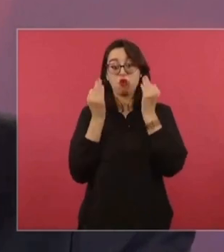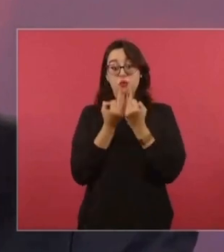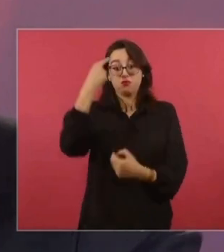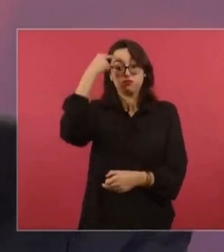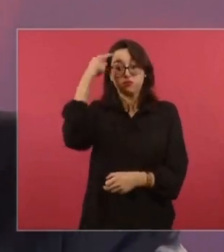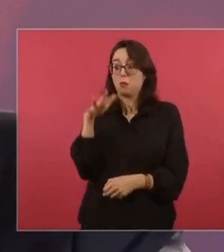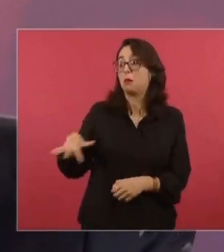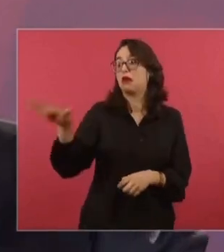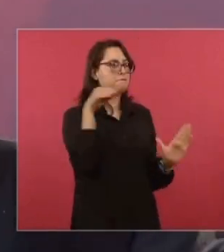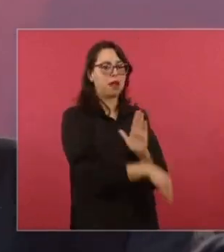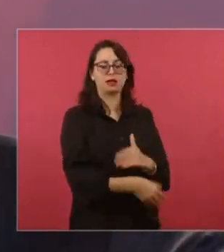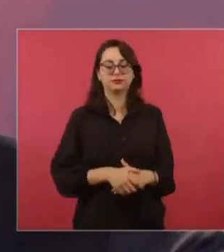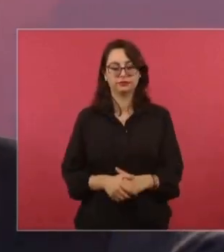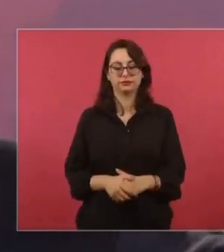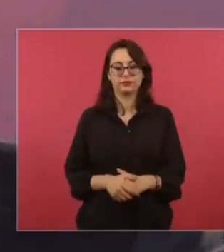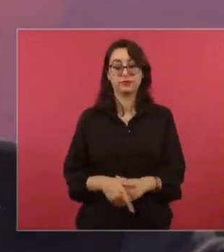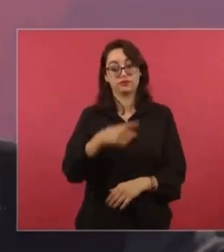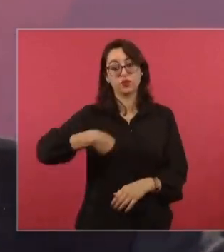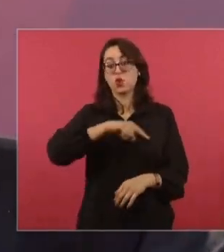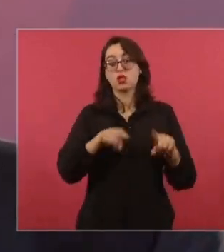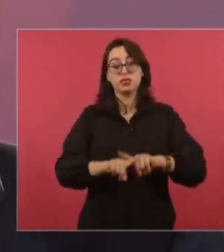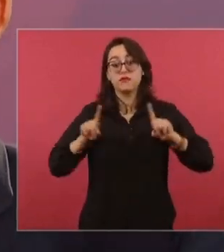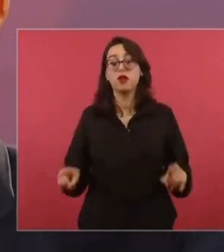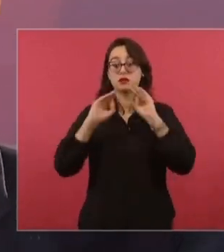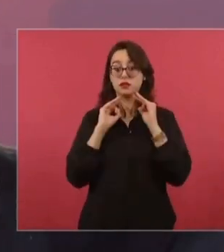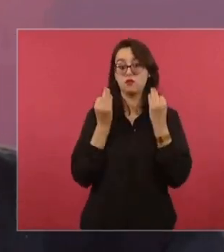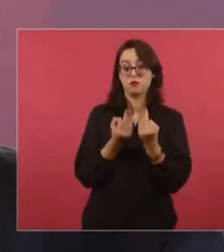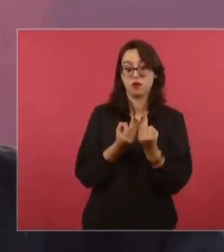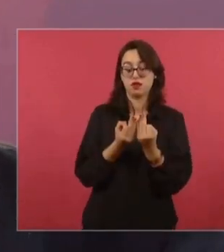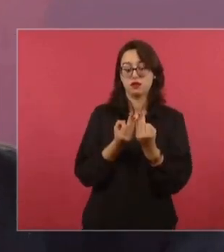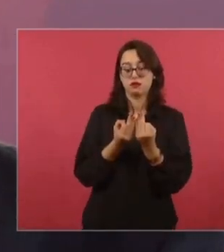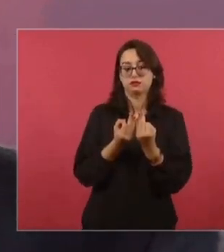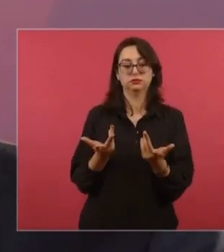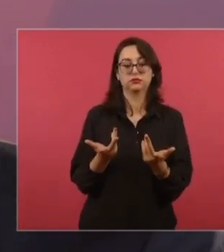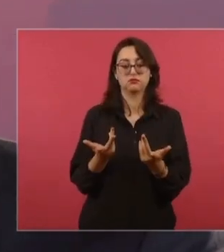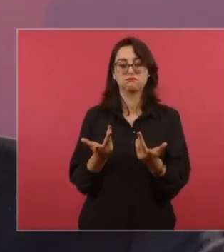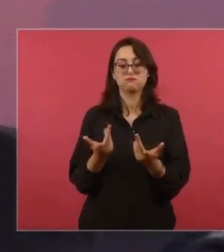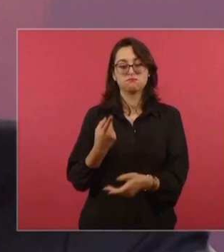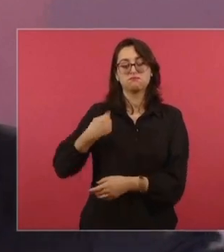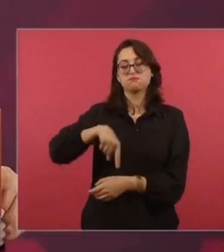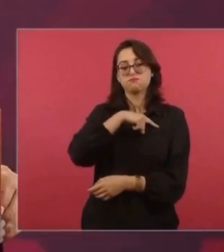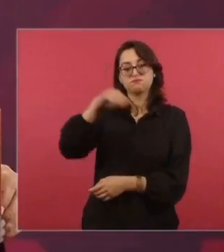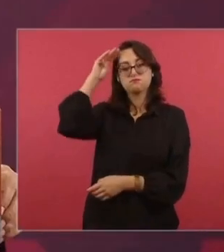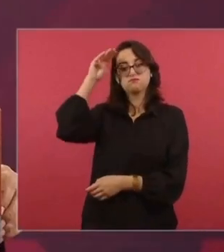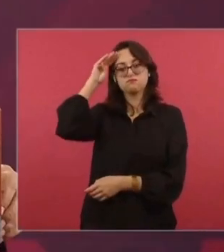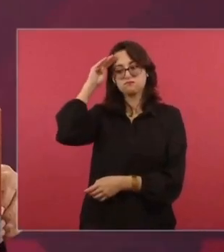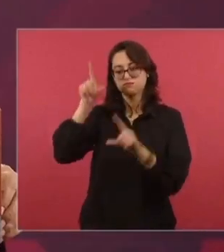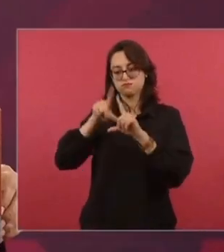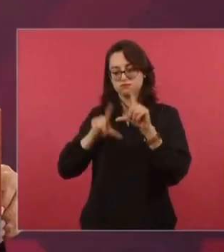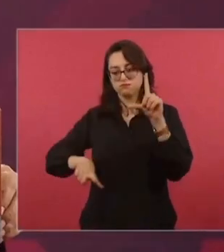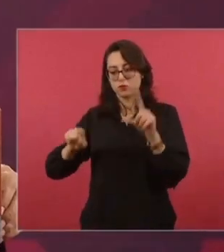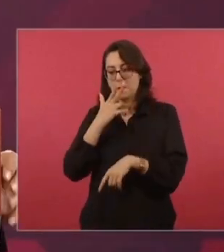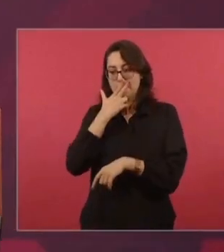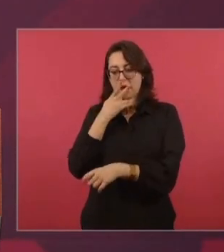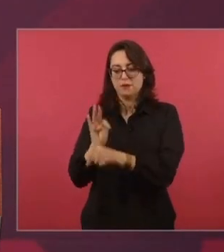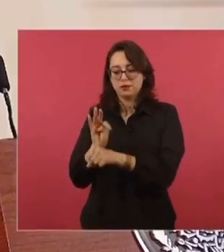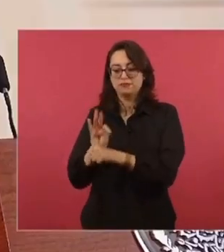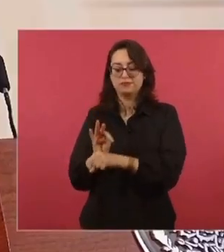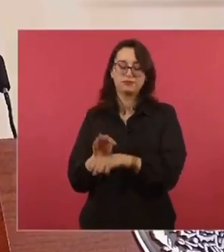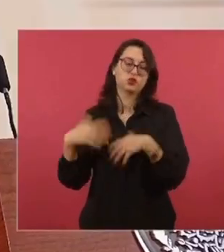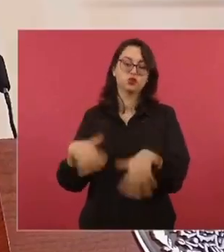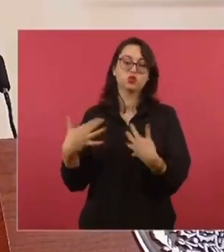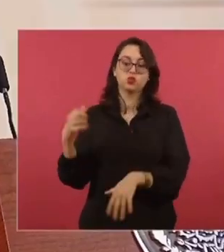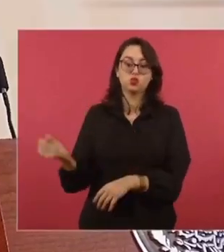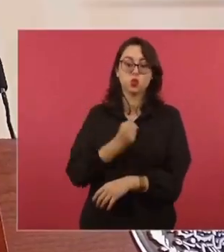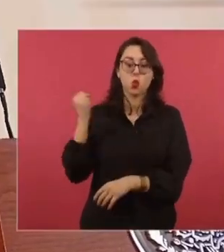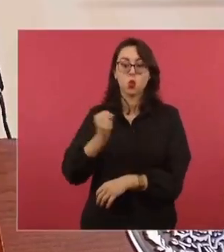ha resultado un fracaso. Nosotros nos hemos protegido por nuestras costumbres, por nuestro pasado, por el